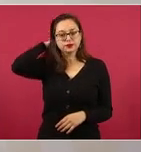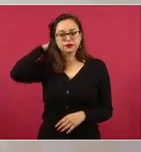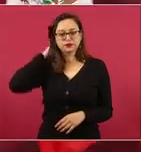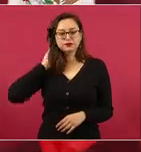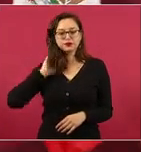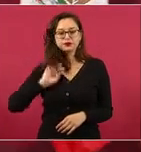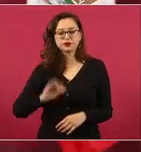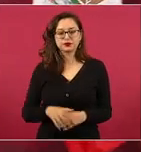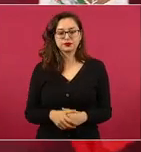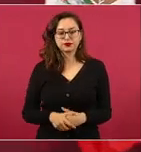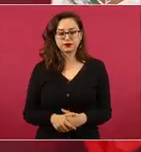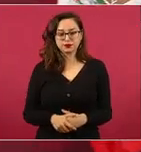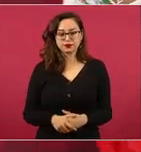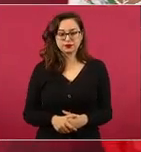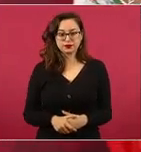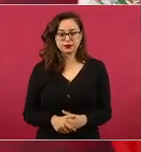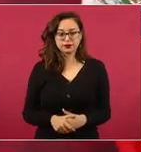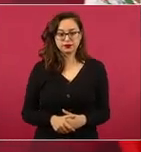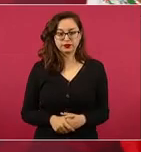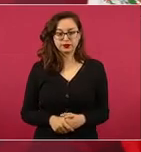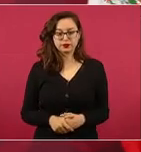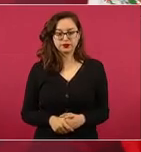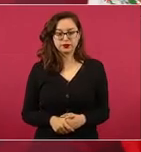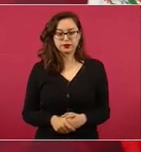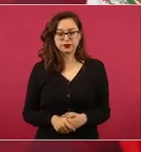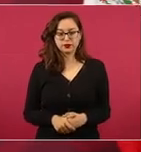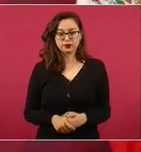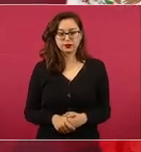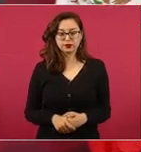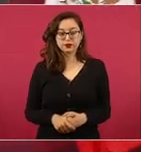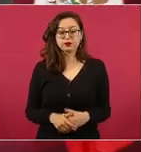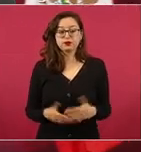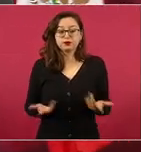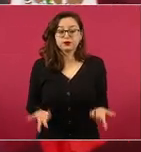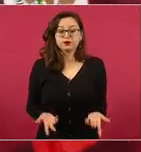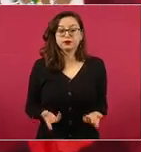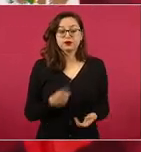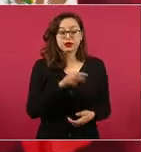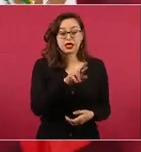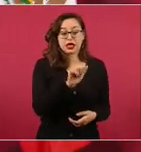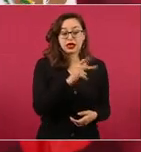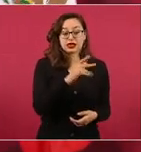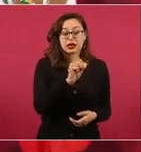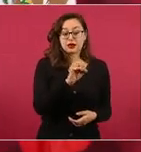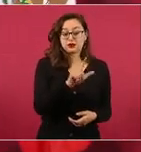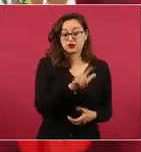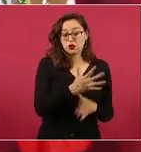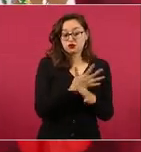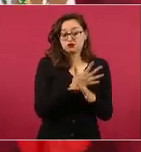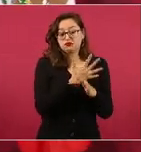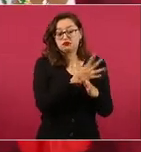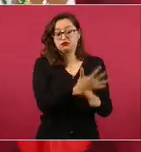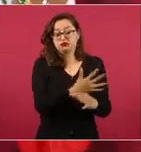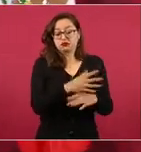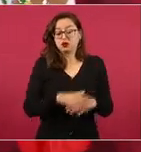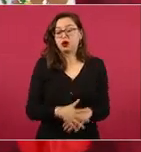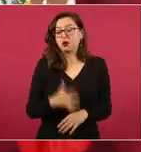Repsol iba a obtener más gas que el que extraía Pemex.